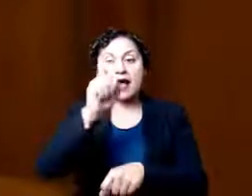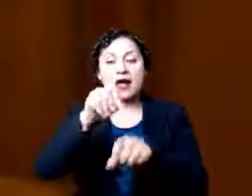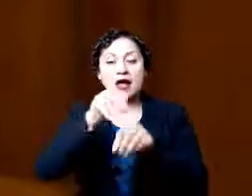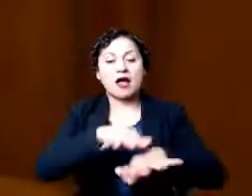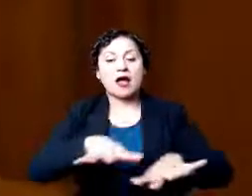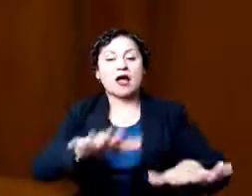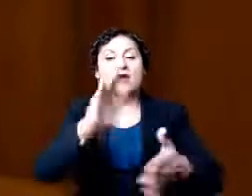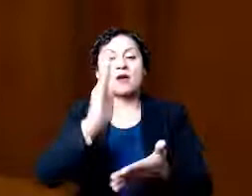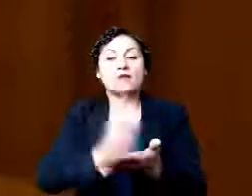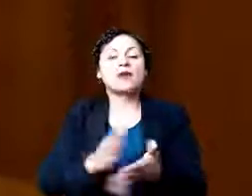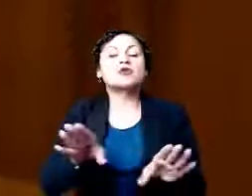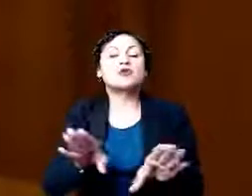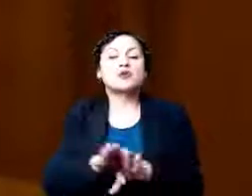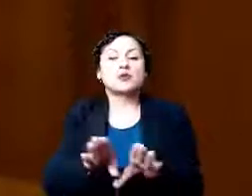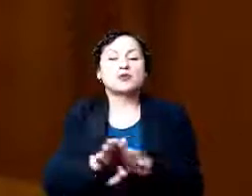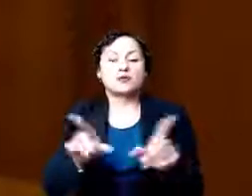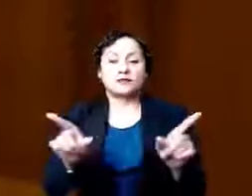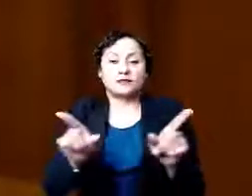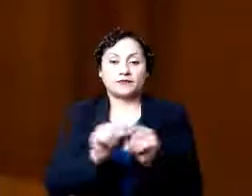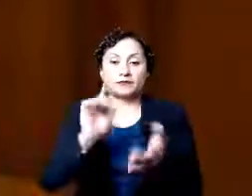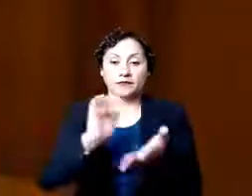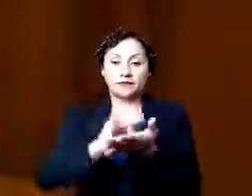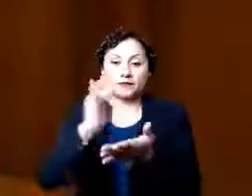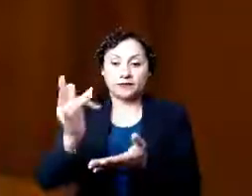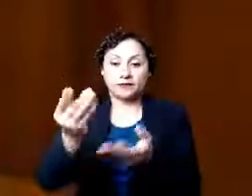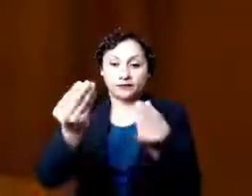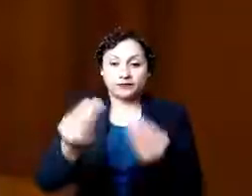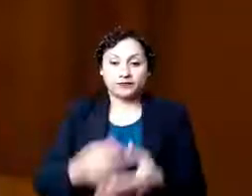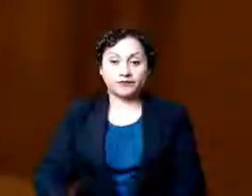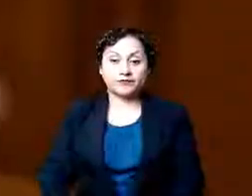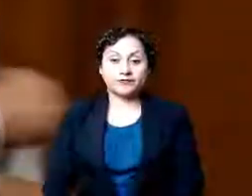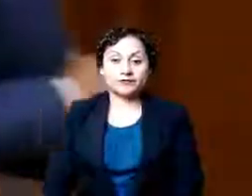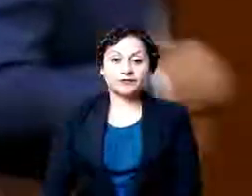del suministro sería cuánto Muchas gracias Muchas gracias di